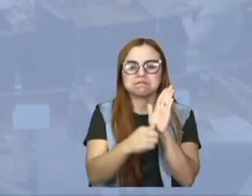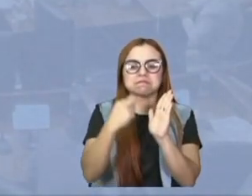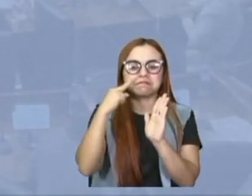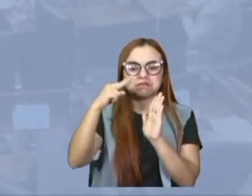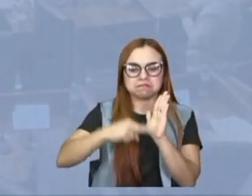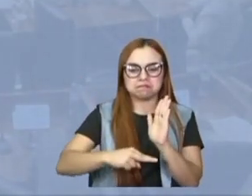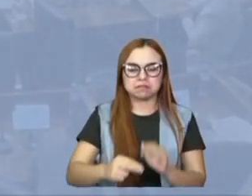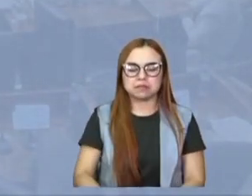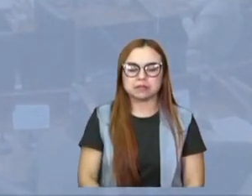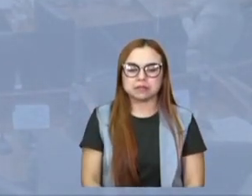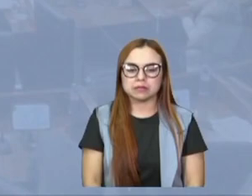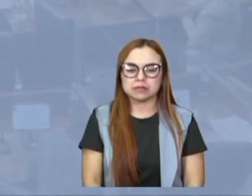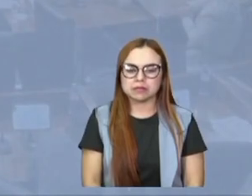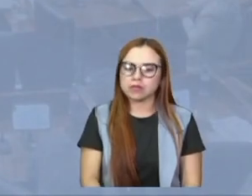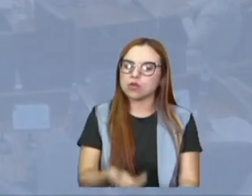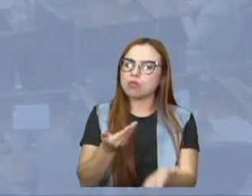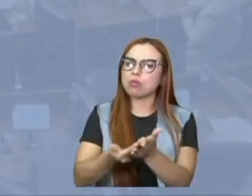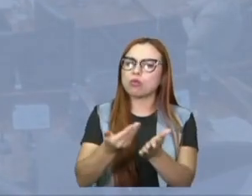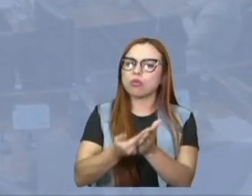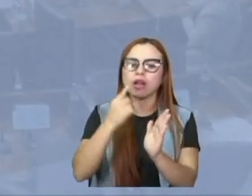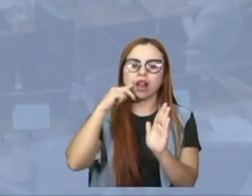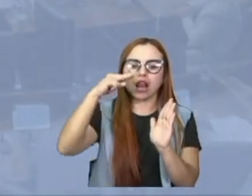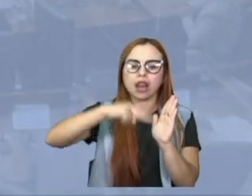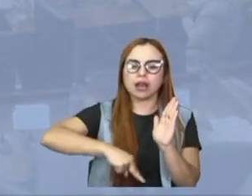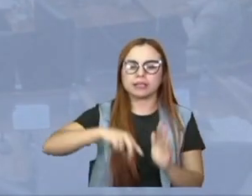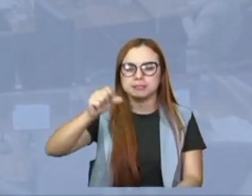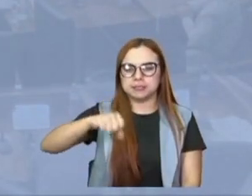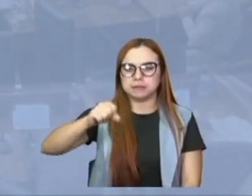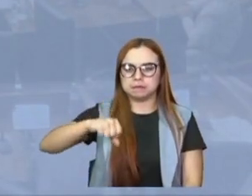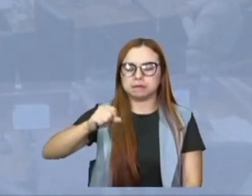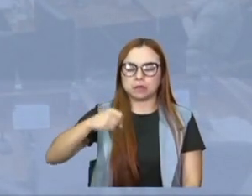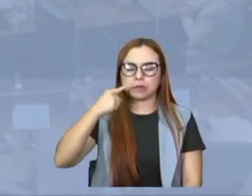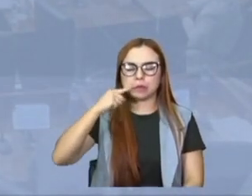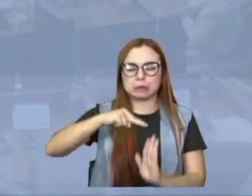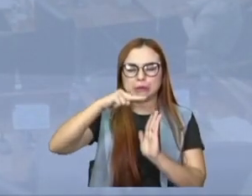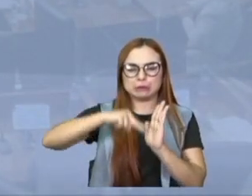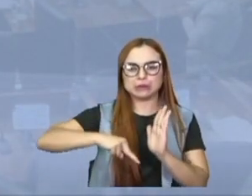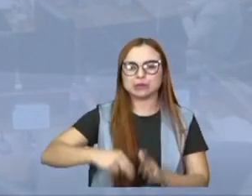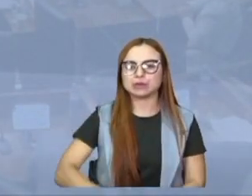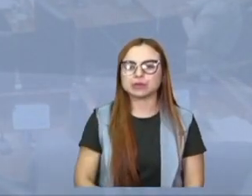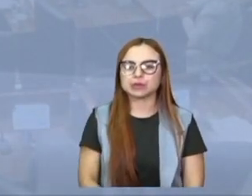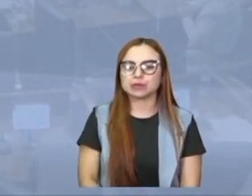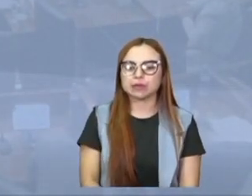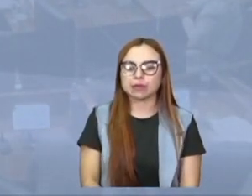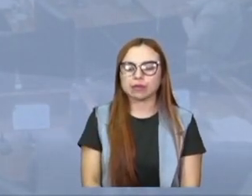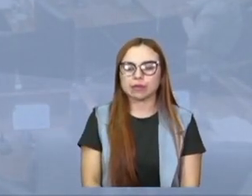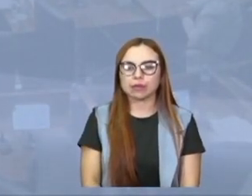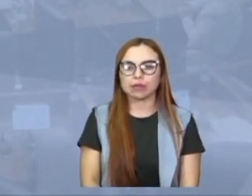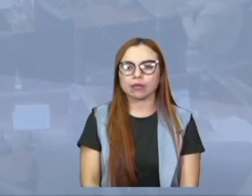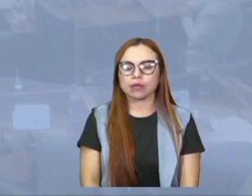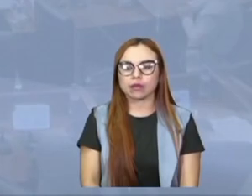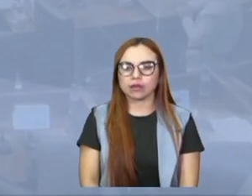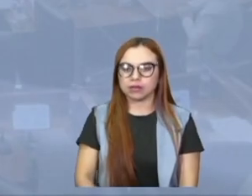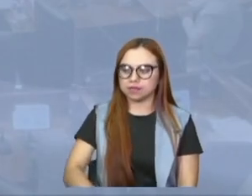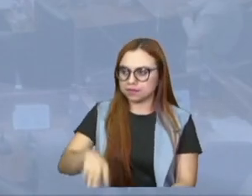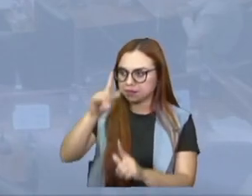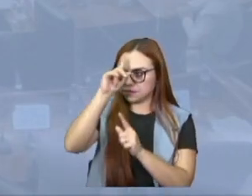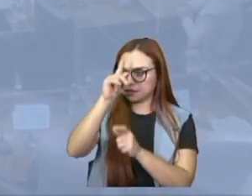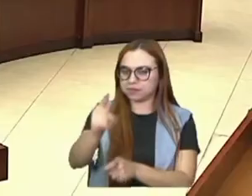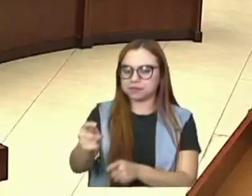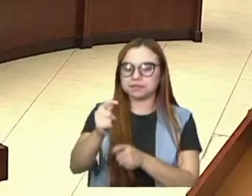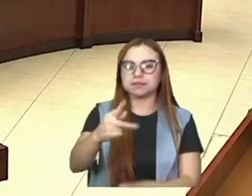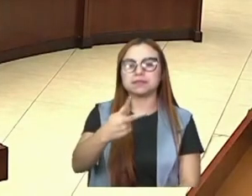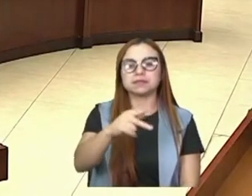¿Hay propuesta en mesa? Sí, hay propuesta en mesa, presidente. De lectura. La honorable diputada Kaira Harding